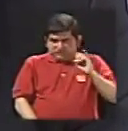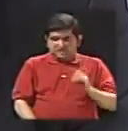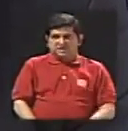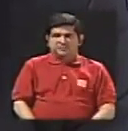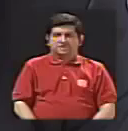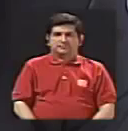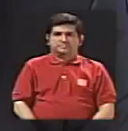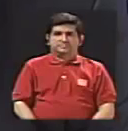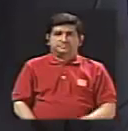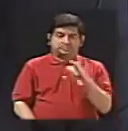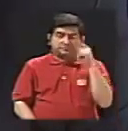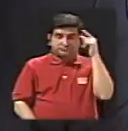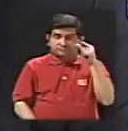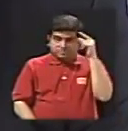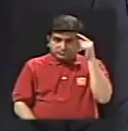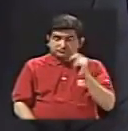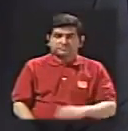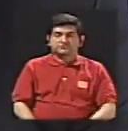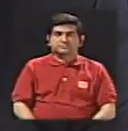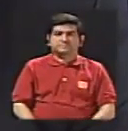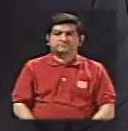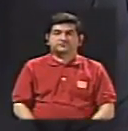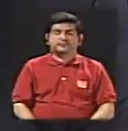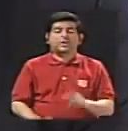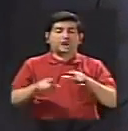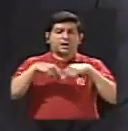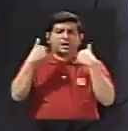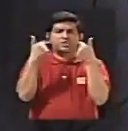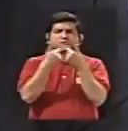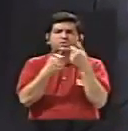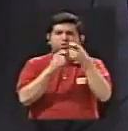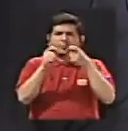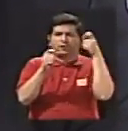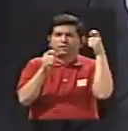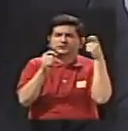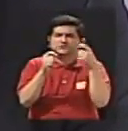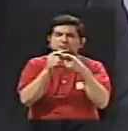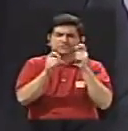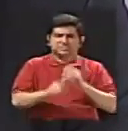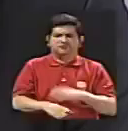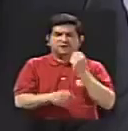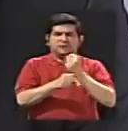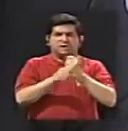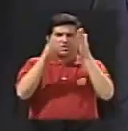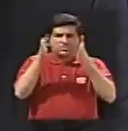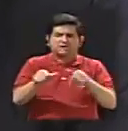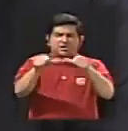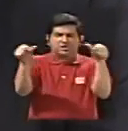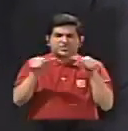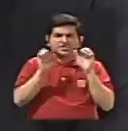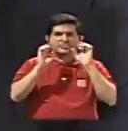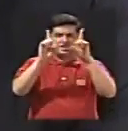Siguiendo esa lógica, si son es un grupo muy específico de trabajadores del sector